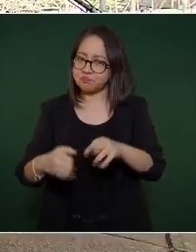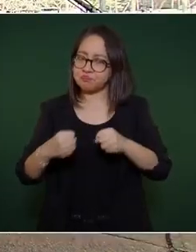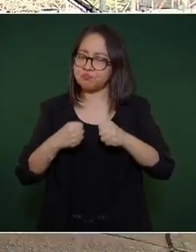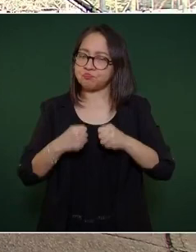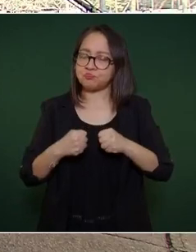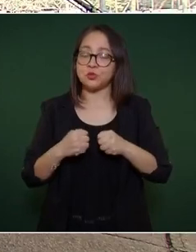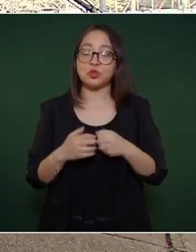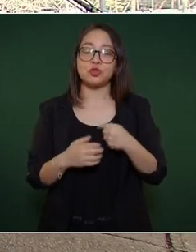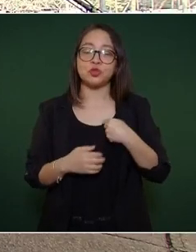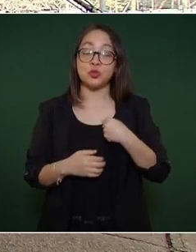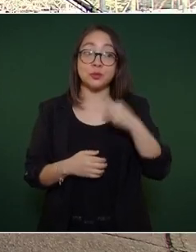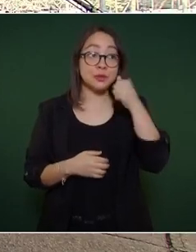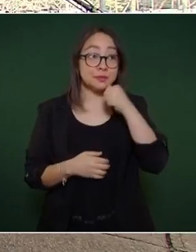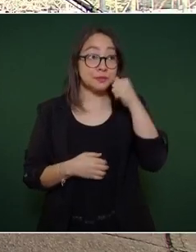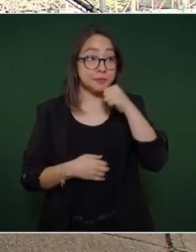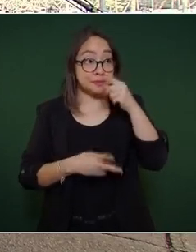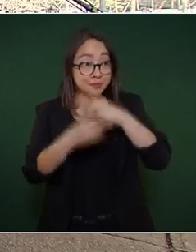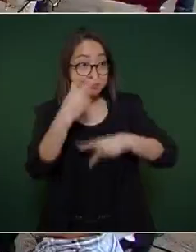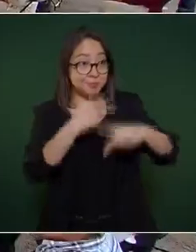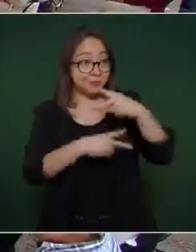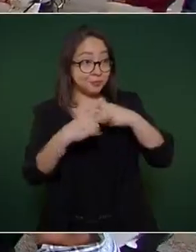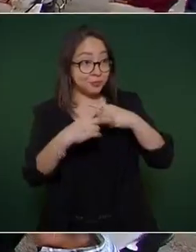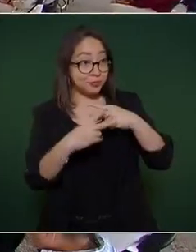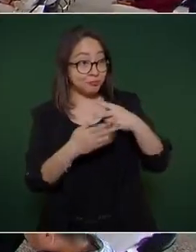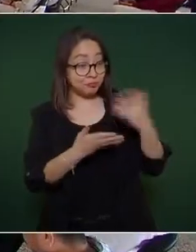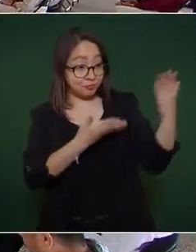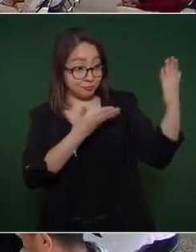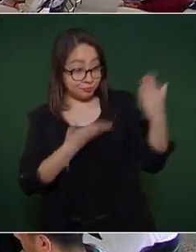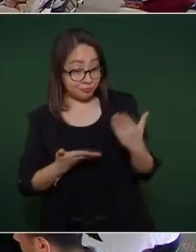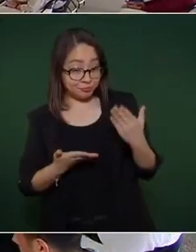recuerdo que yo soy Choco Jarocho,